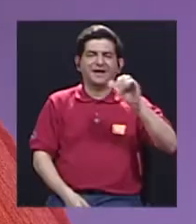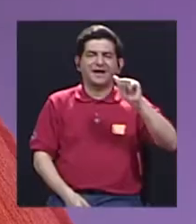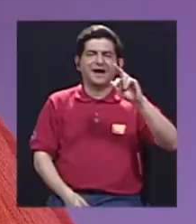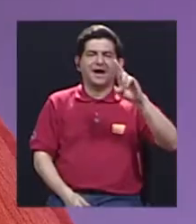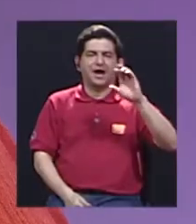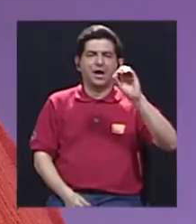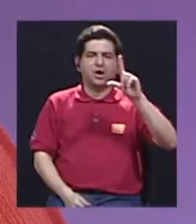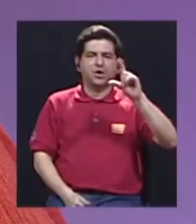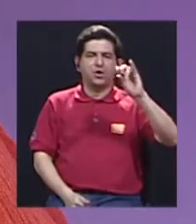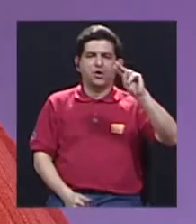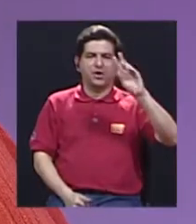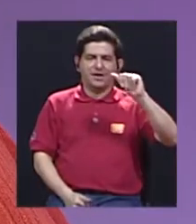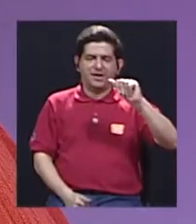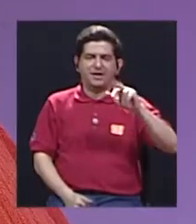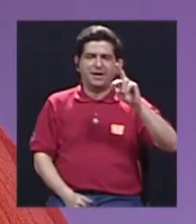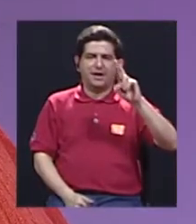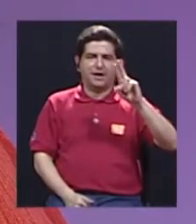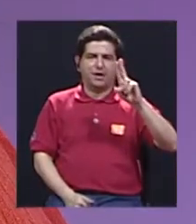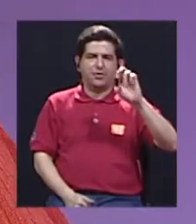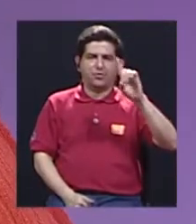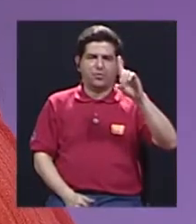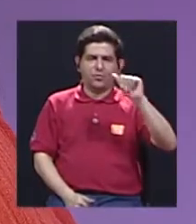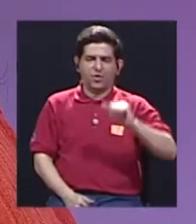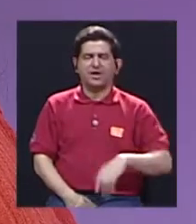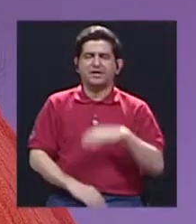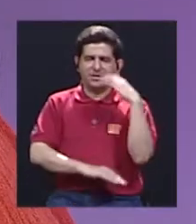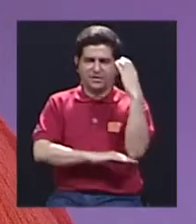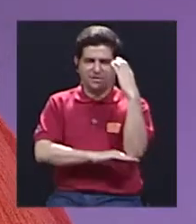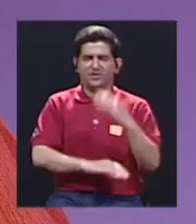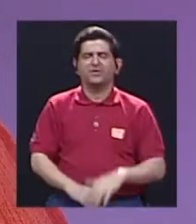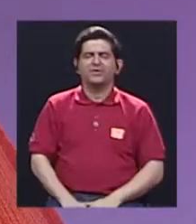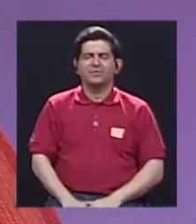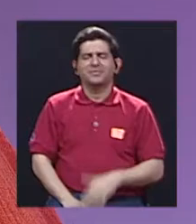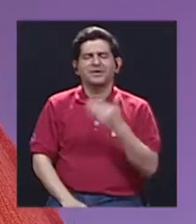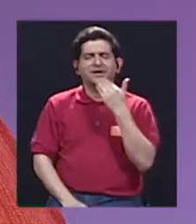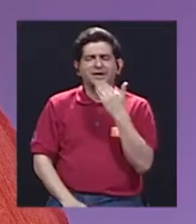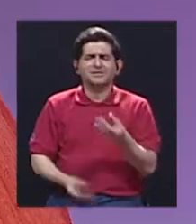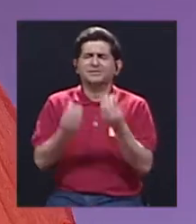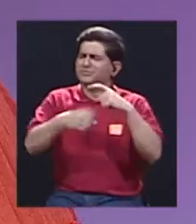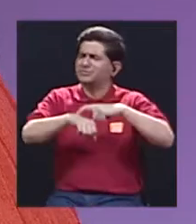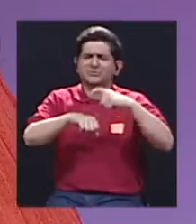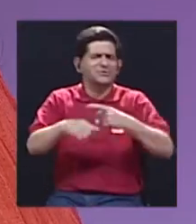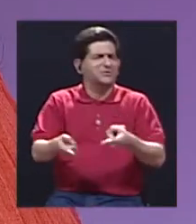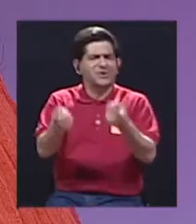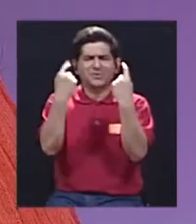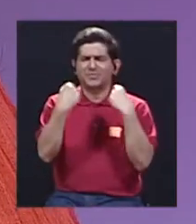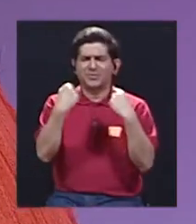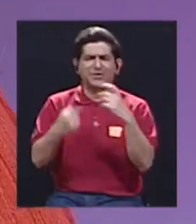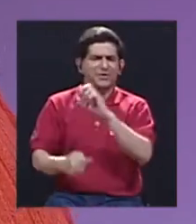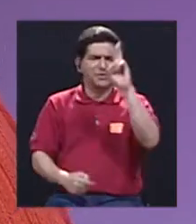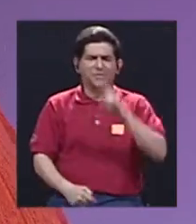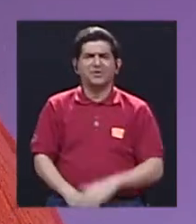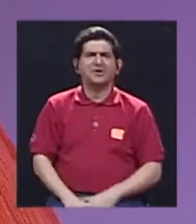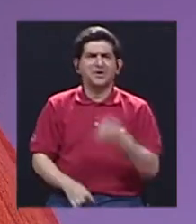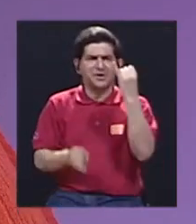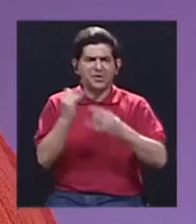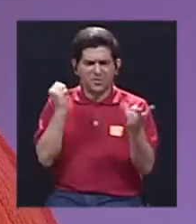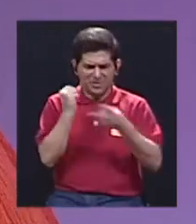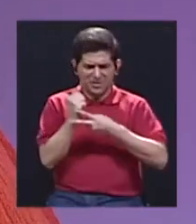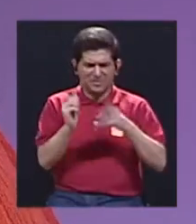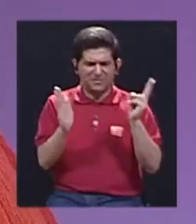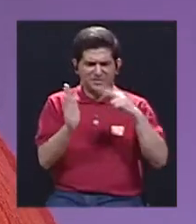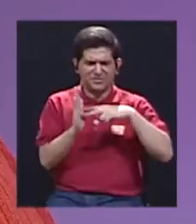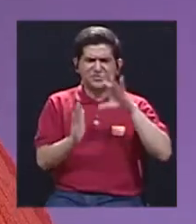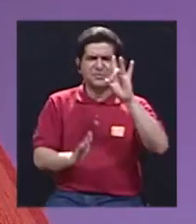colombia si hubiese encantada hacía rato no venía costa rica viene la última vez en el año 2008 tal